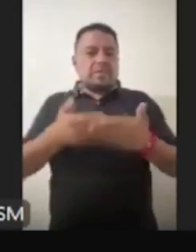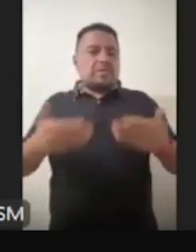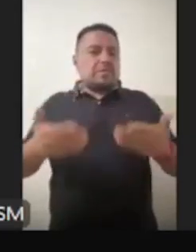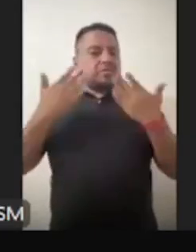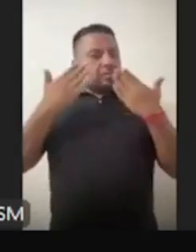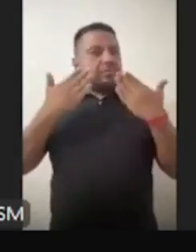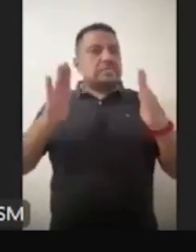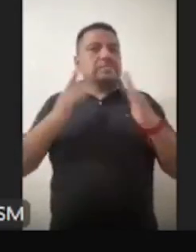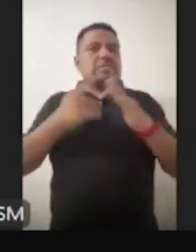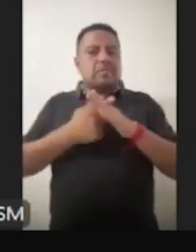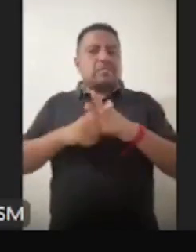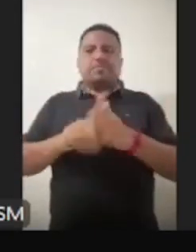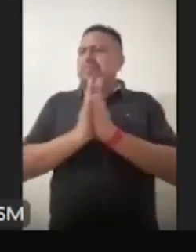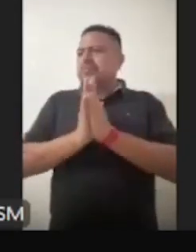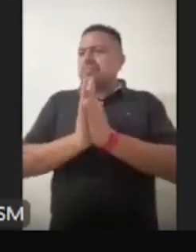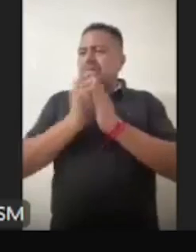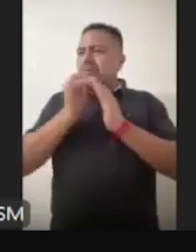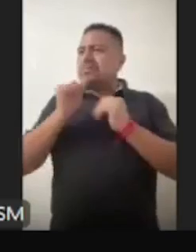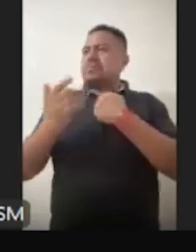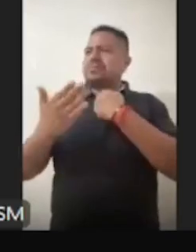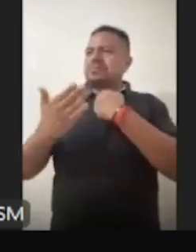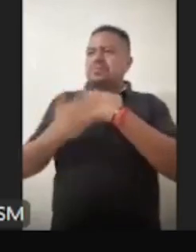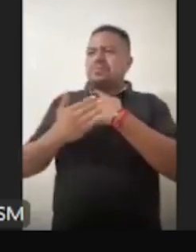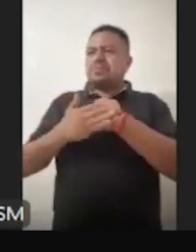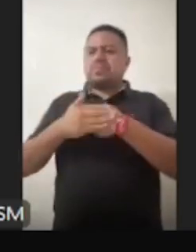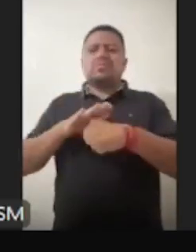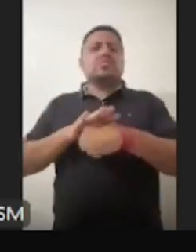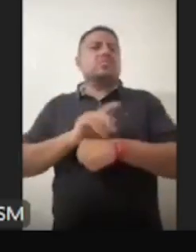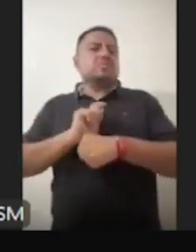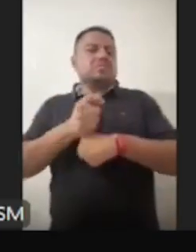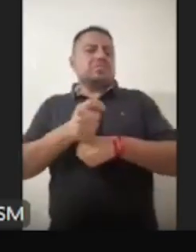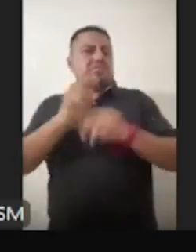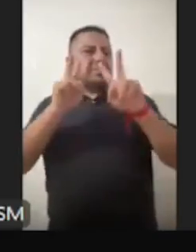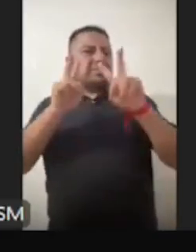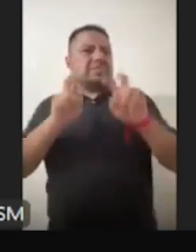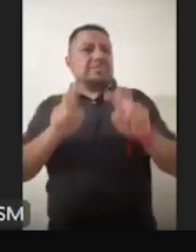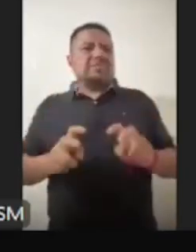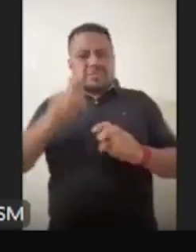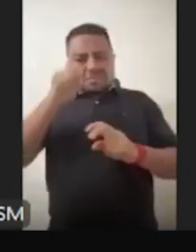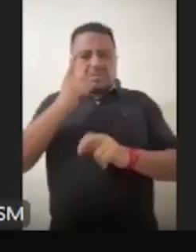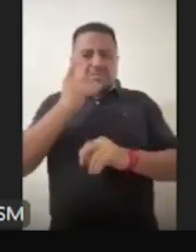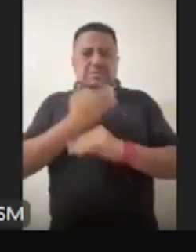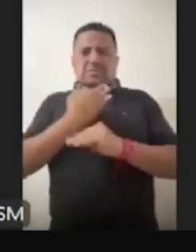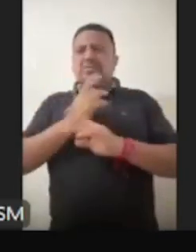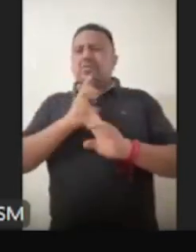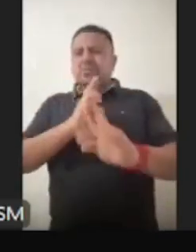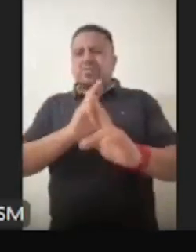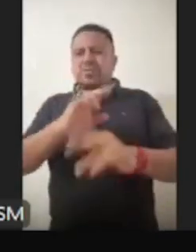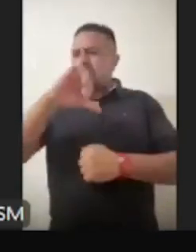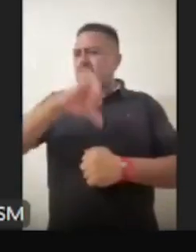sesión. Le solicito nos informe cuáles son los asuntos listados para resolver el día de hoy.